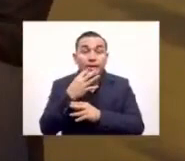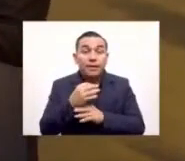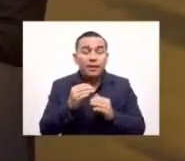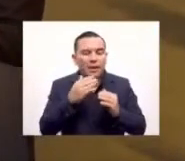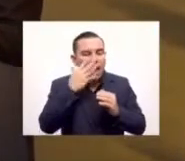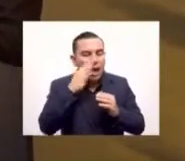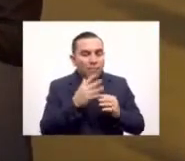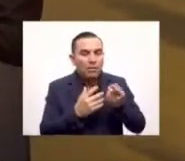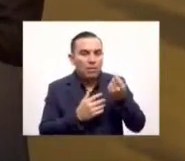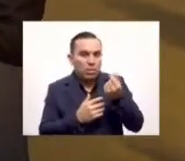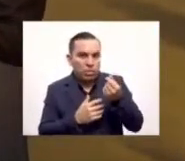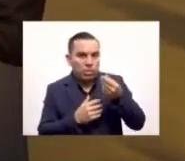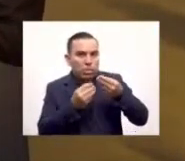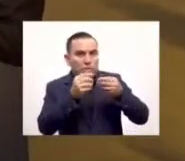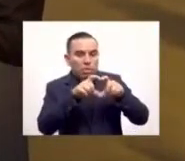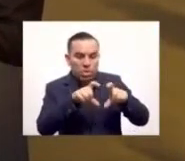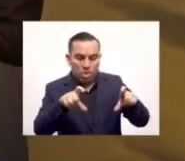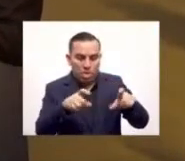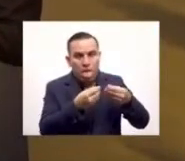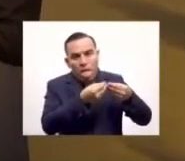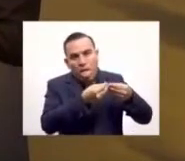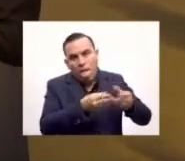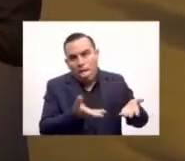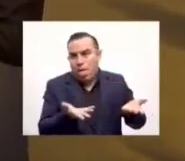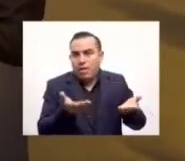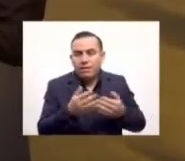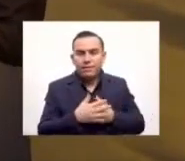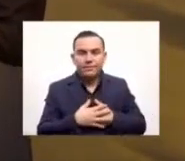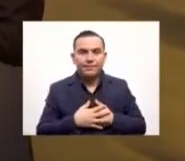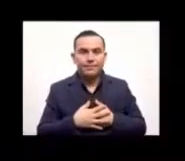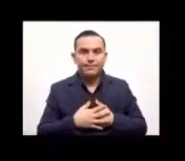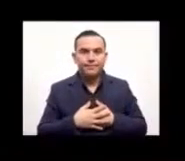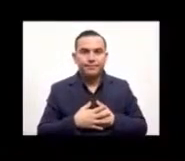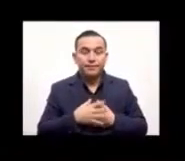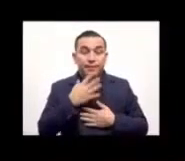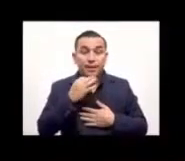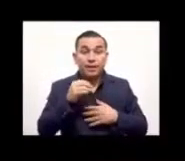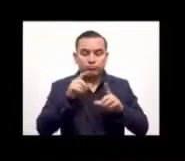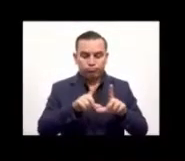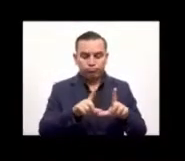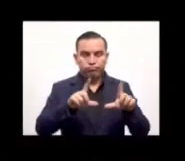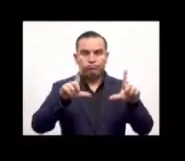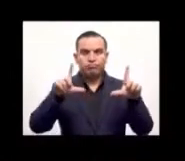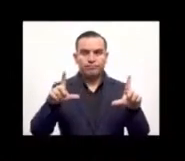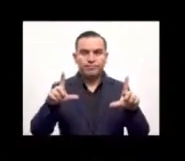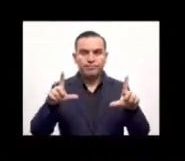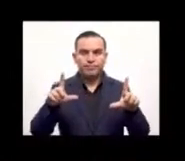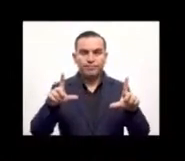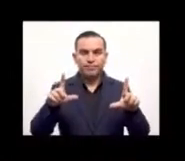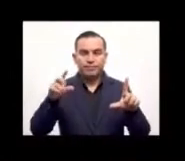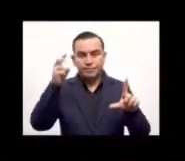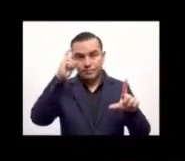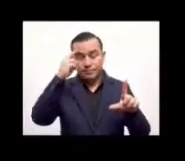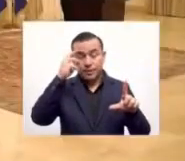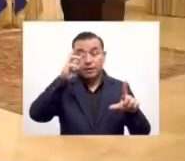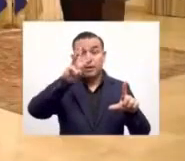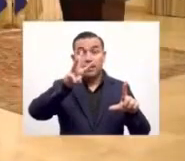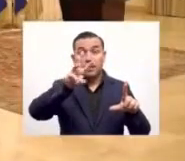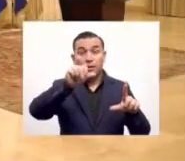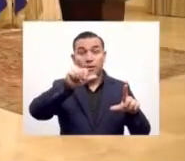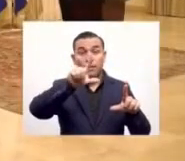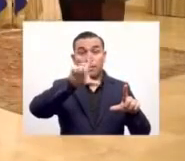Unidos, ya teniendo un país dolarizado, no se haya proclamado y haya dicho,